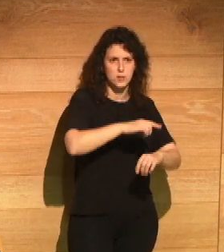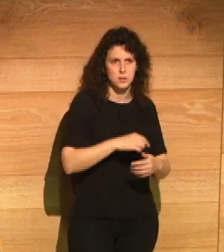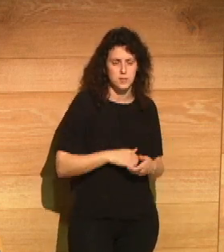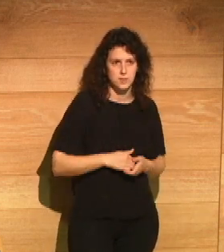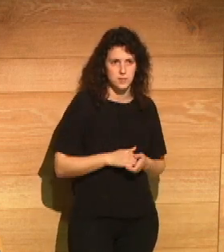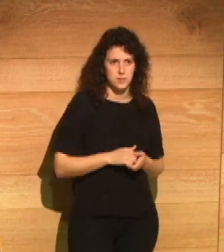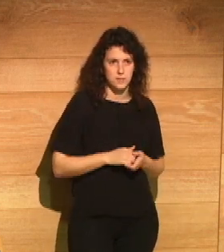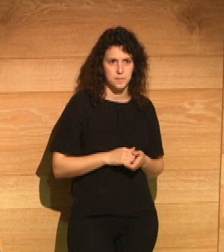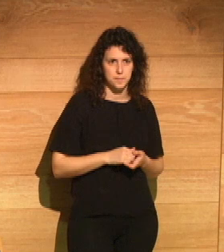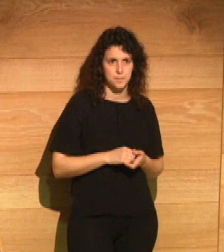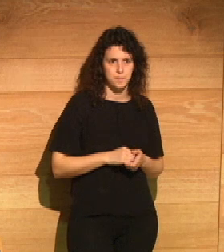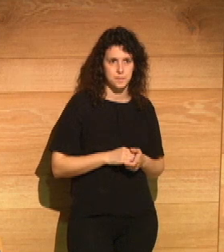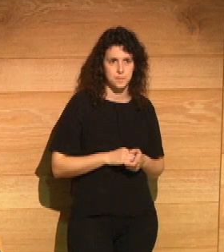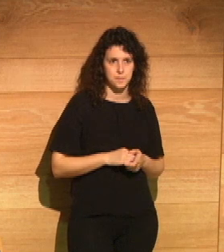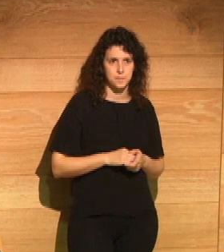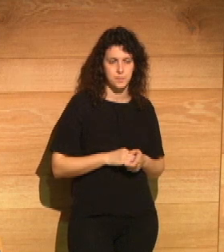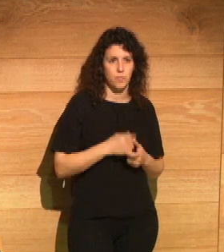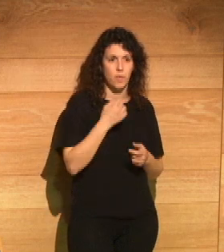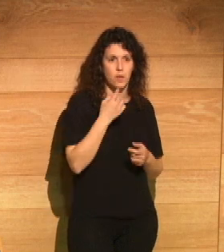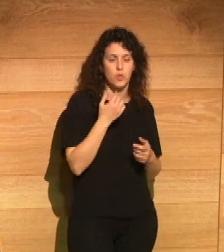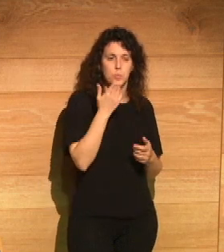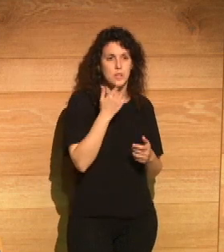que no, digamos que